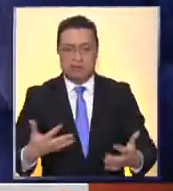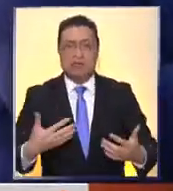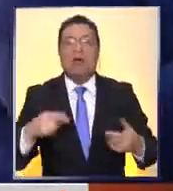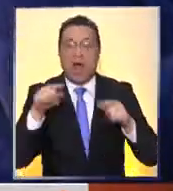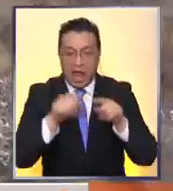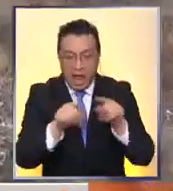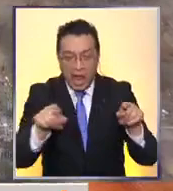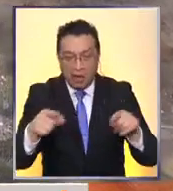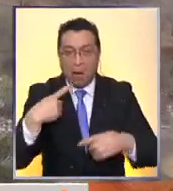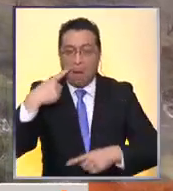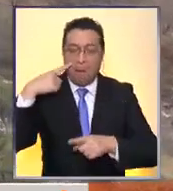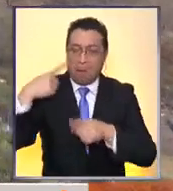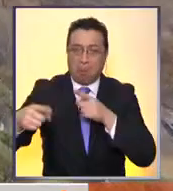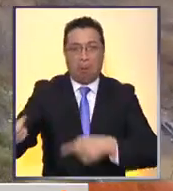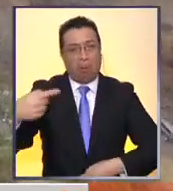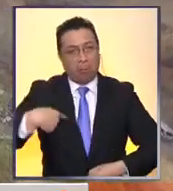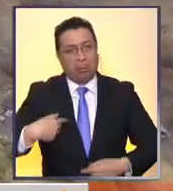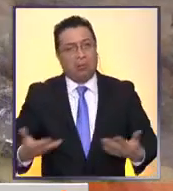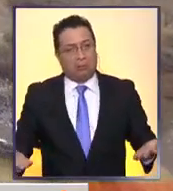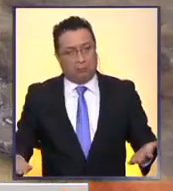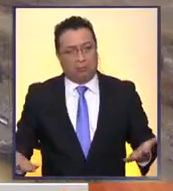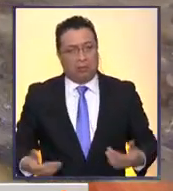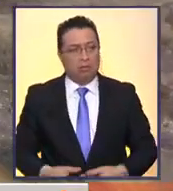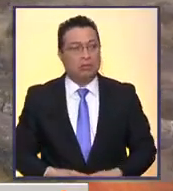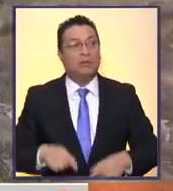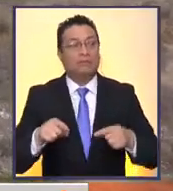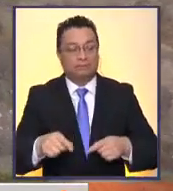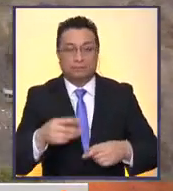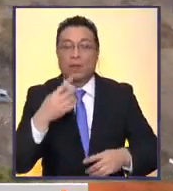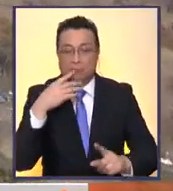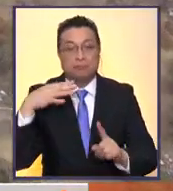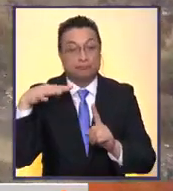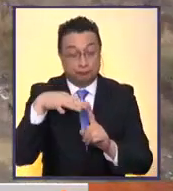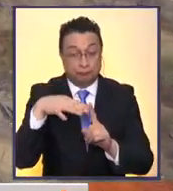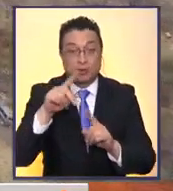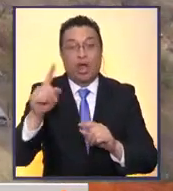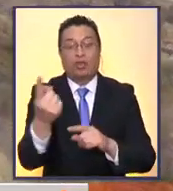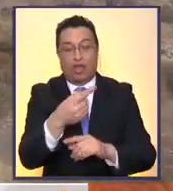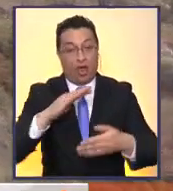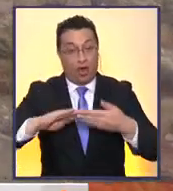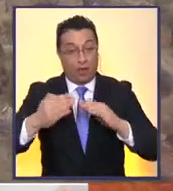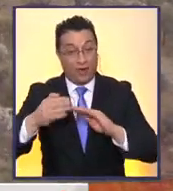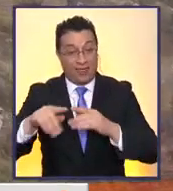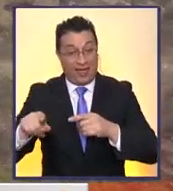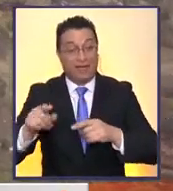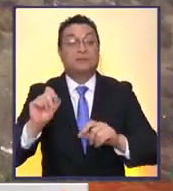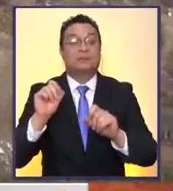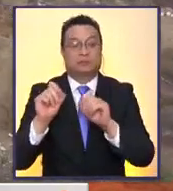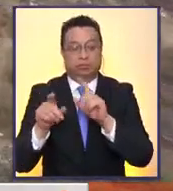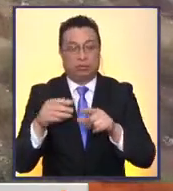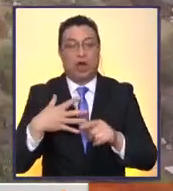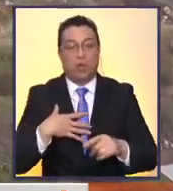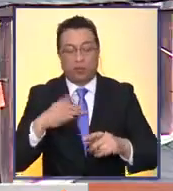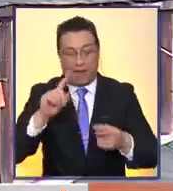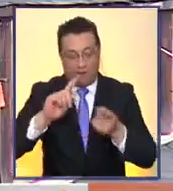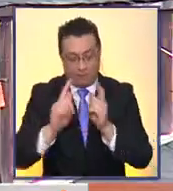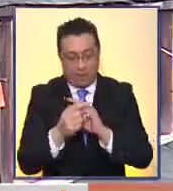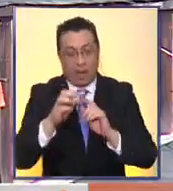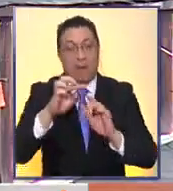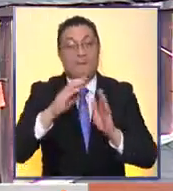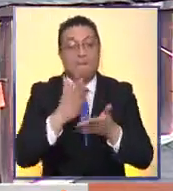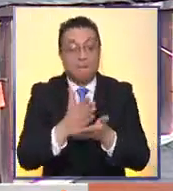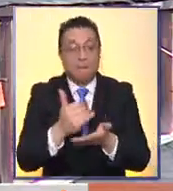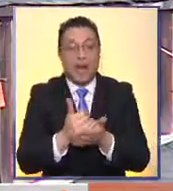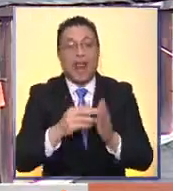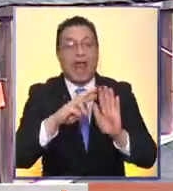ellos no desconocen. Pese a las críticas, desde la comunidad se defienden, insisten en que el recurso buscaba evitar cambios al plan regulador comunal